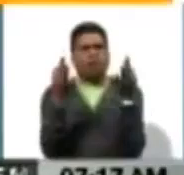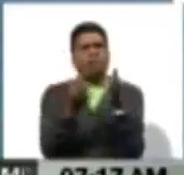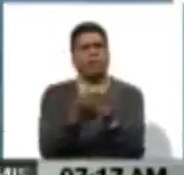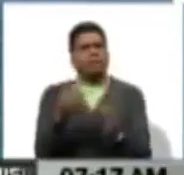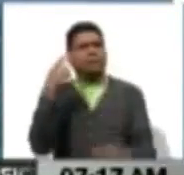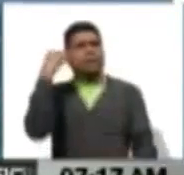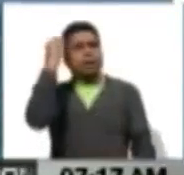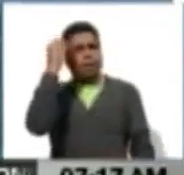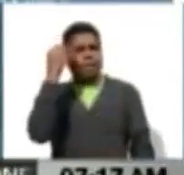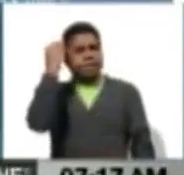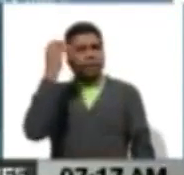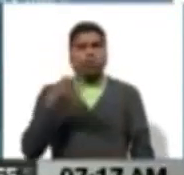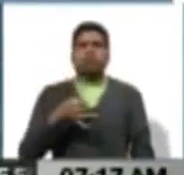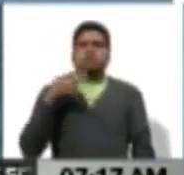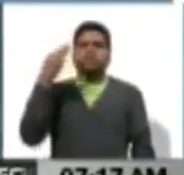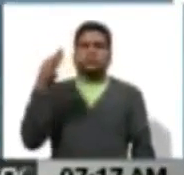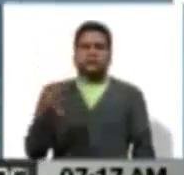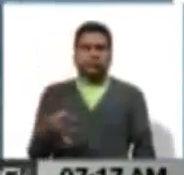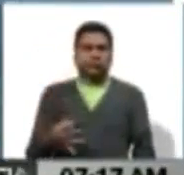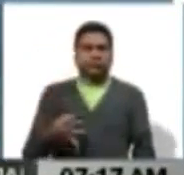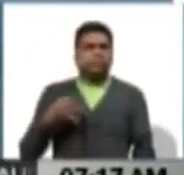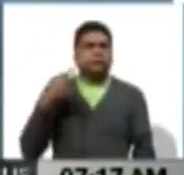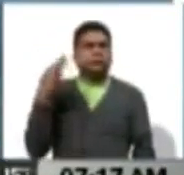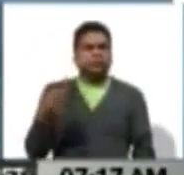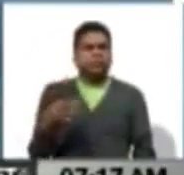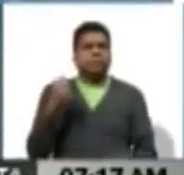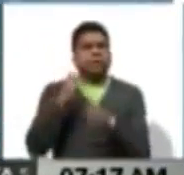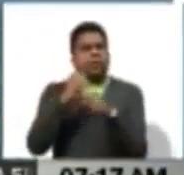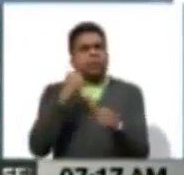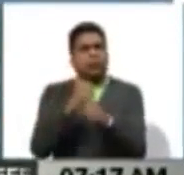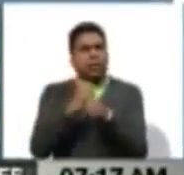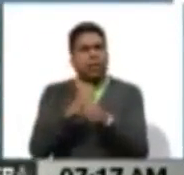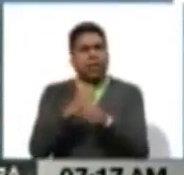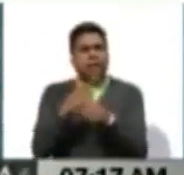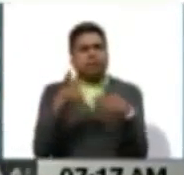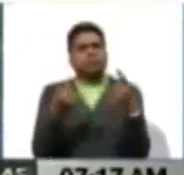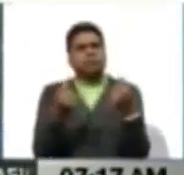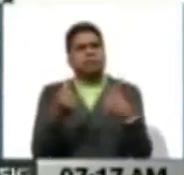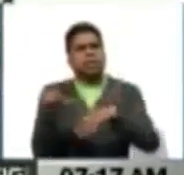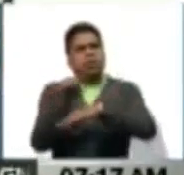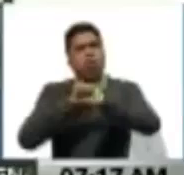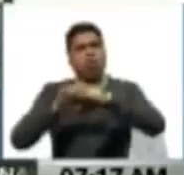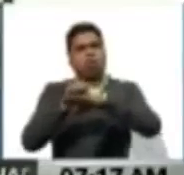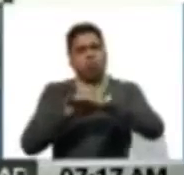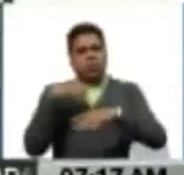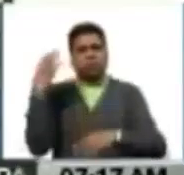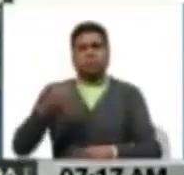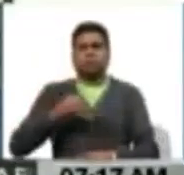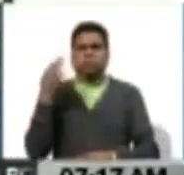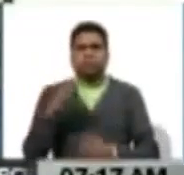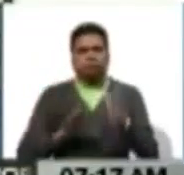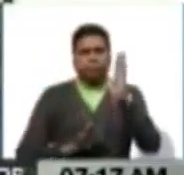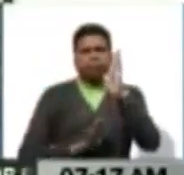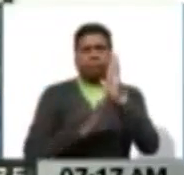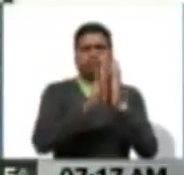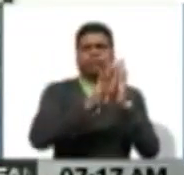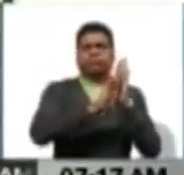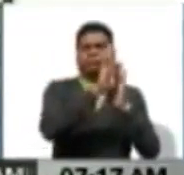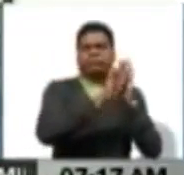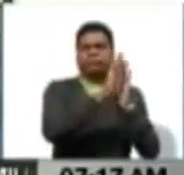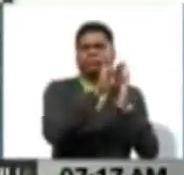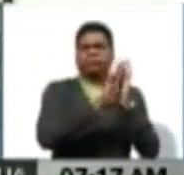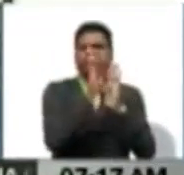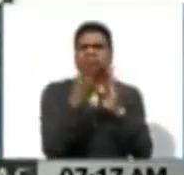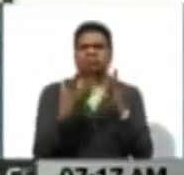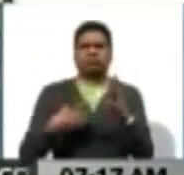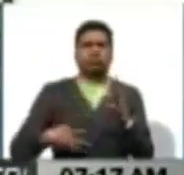que siempre han trabajado con el dinero del Estado. Y siempre han desarrollado y han ido creciendo su industria a través